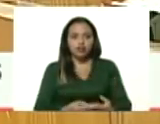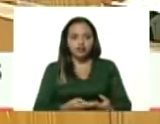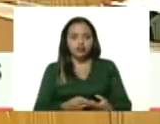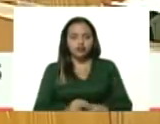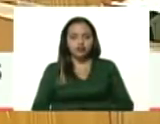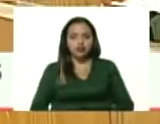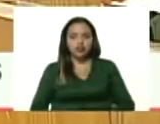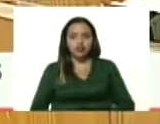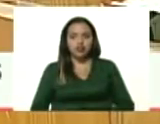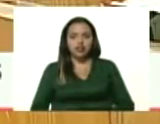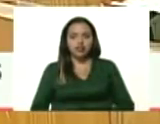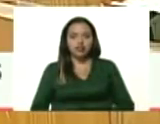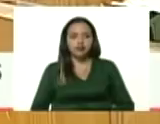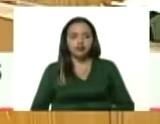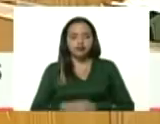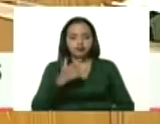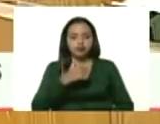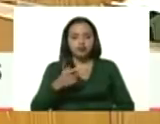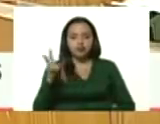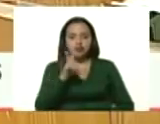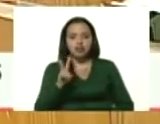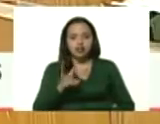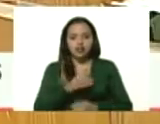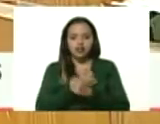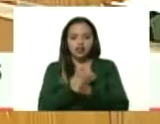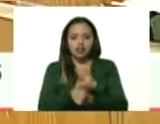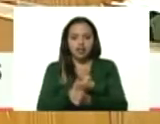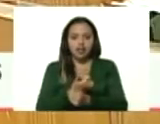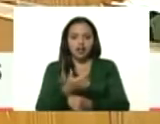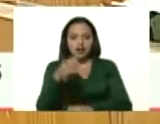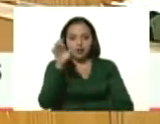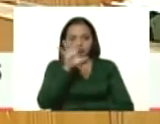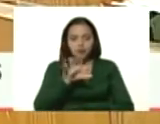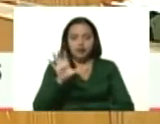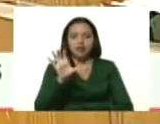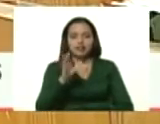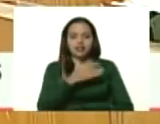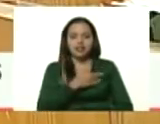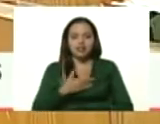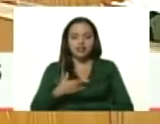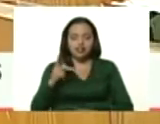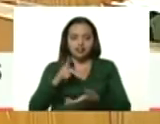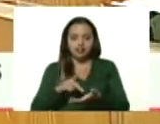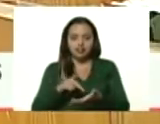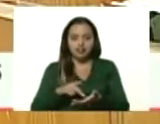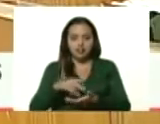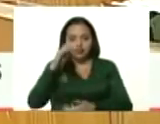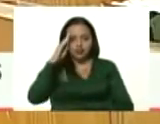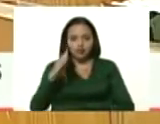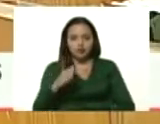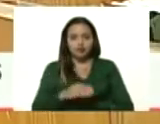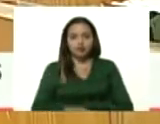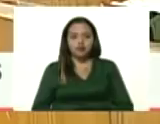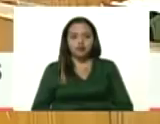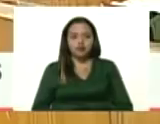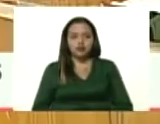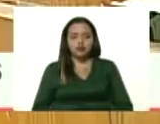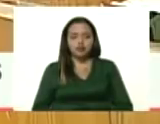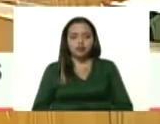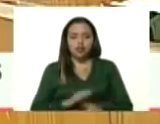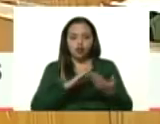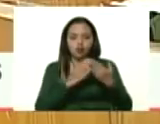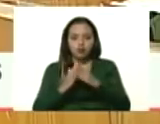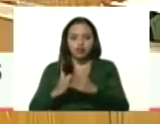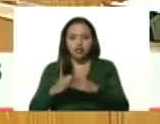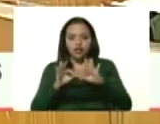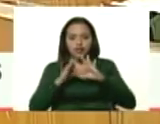los venezolanos y venezolanas que aman la patria y que quieren ser parte de la Fuerza Armada Nacional Bolivariana desde su comunidad, desde su